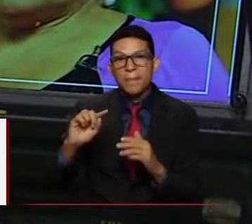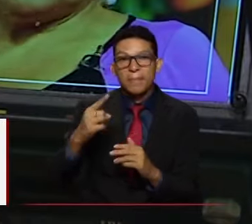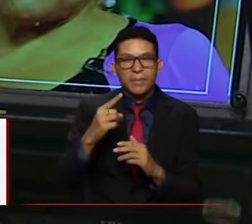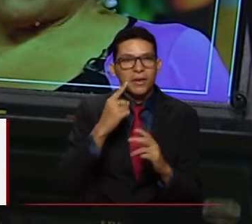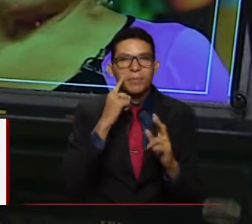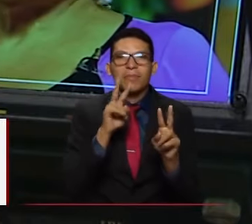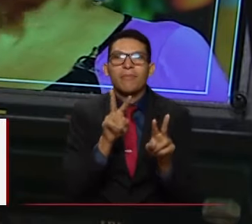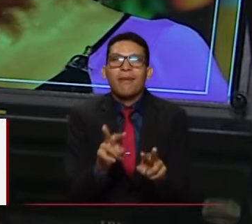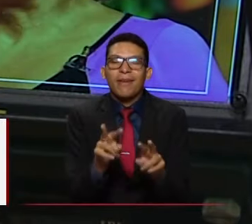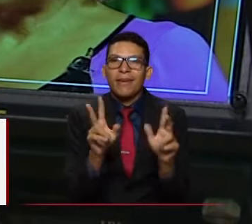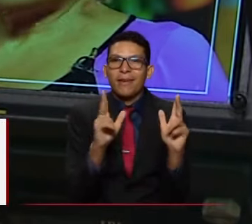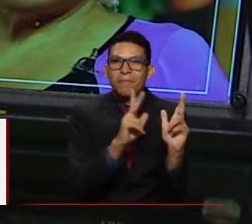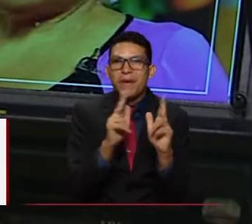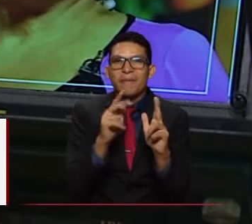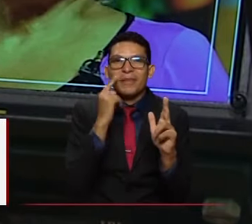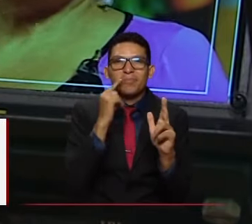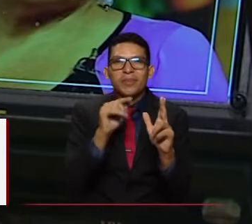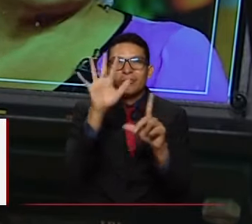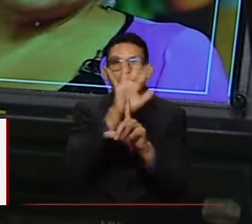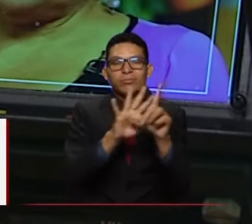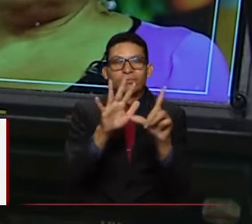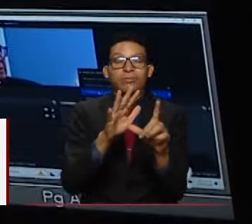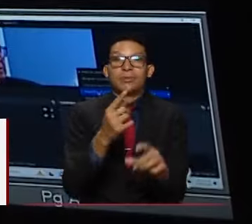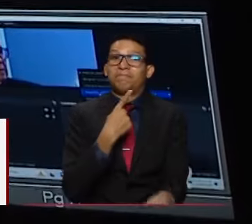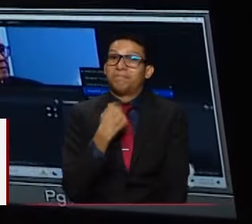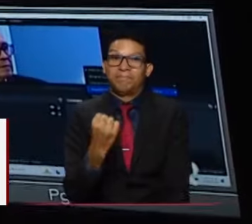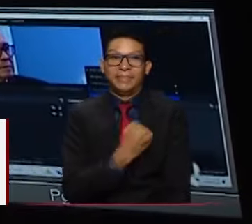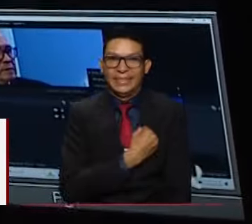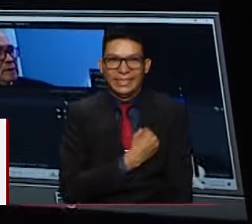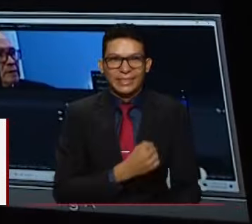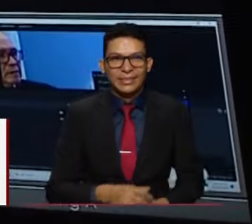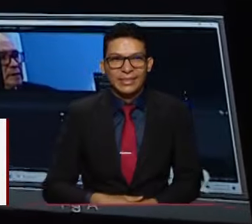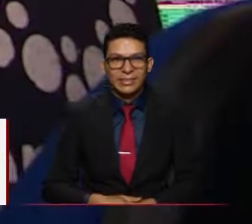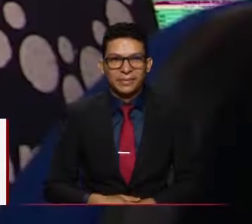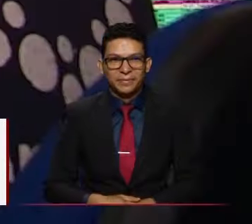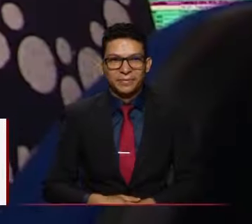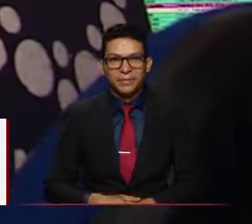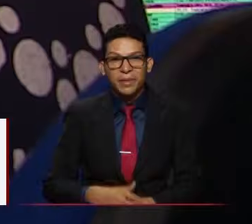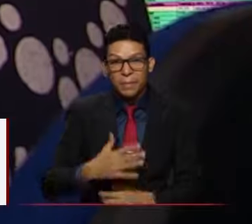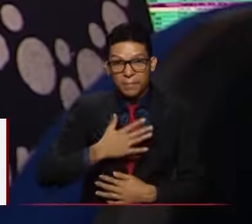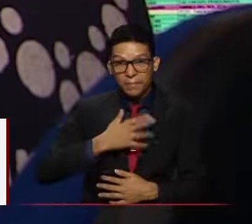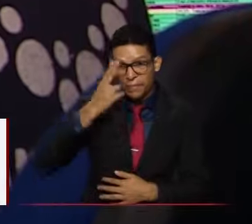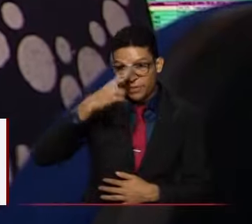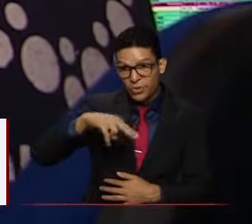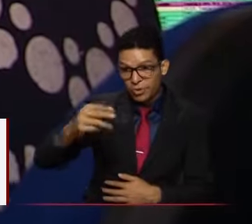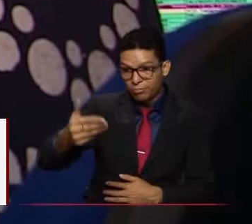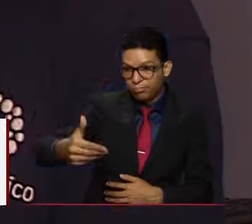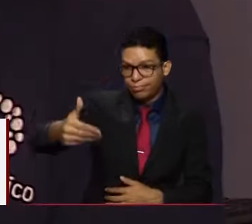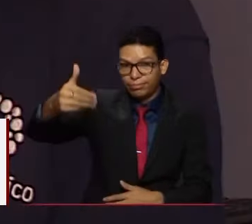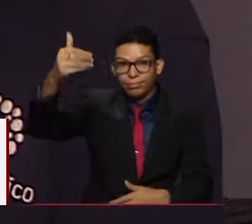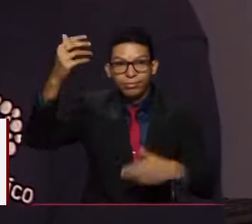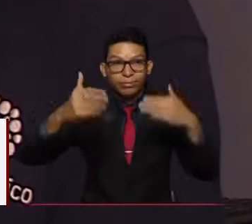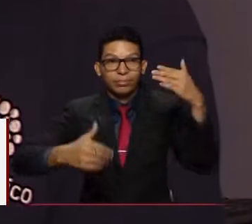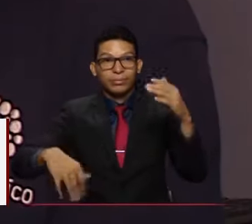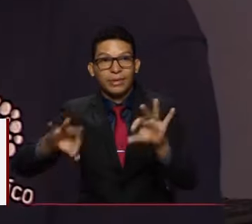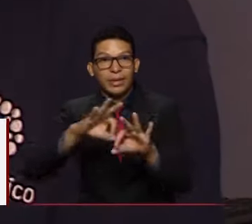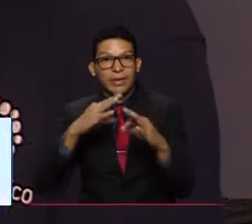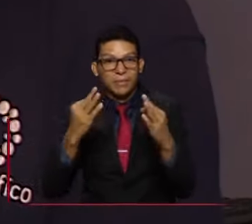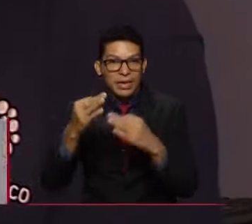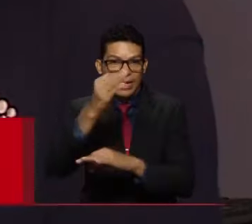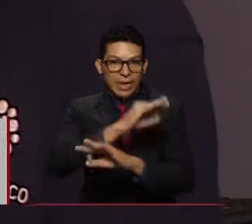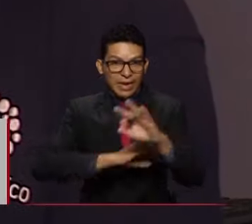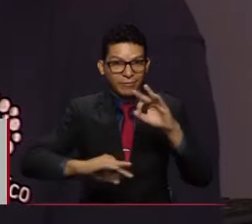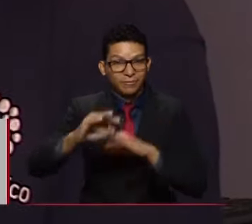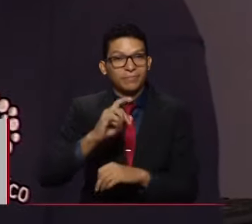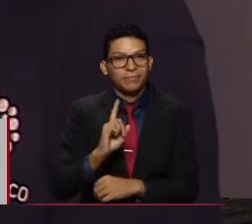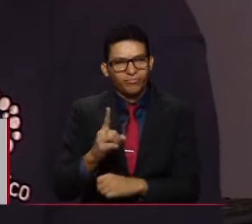series, todos los documentales, todo eso me fascinan. Mis hijos han crecido aquí en Telepacífico y el apoyo